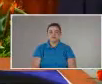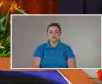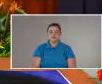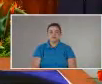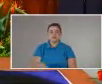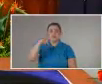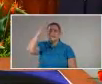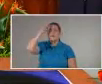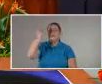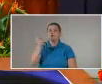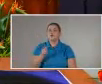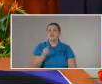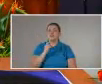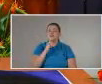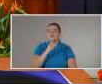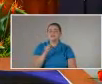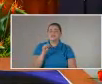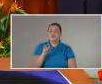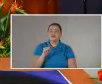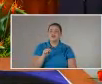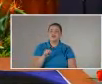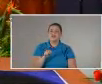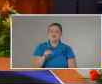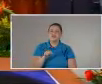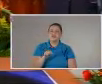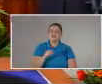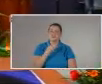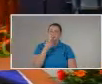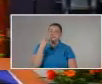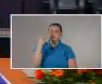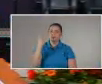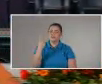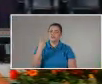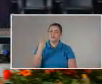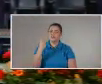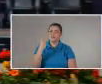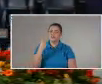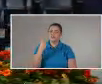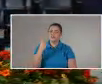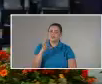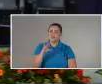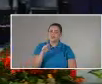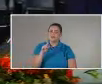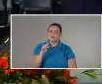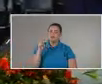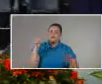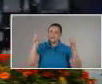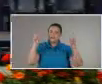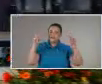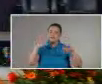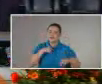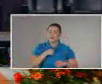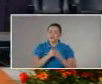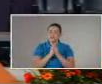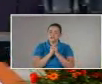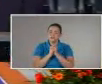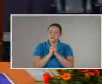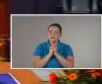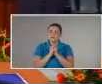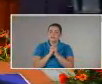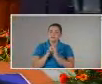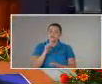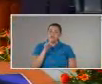¿Por qué le digo esto, hermano? Porque Dios puso en mi corazón un tema que lo primero que le pido es que usted mantenga el gozo en su